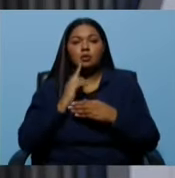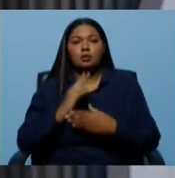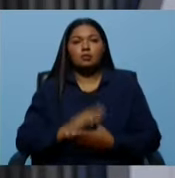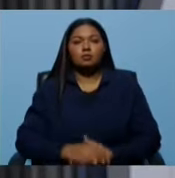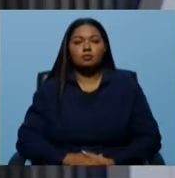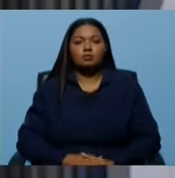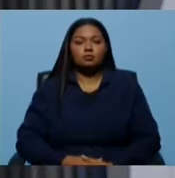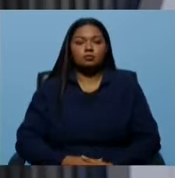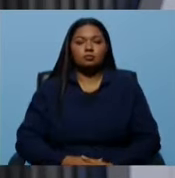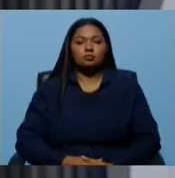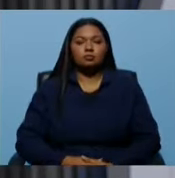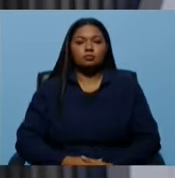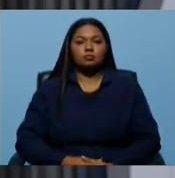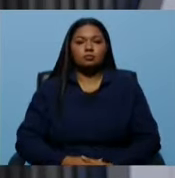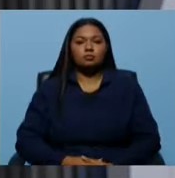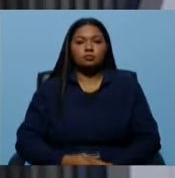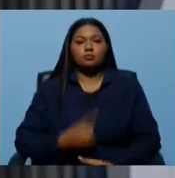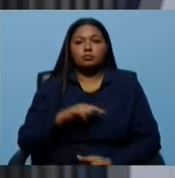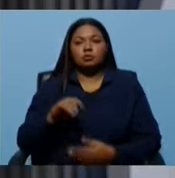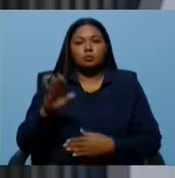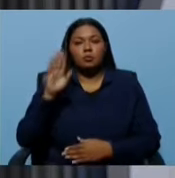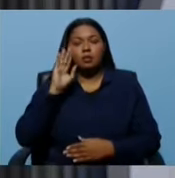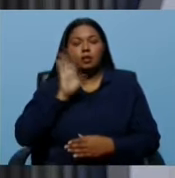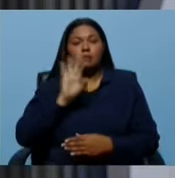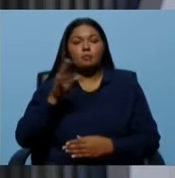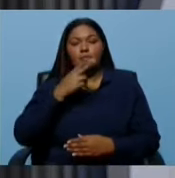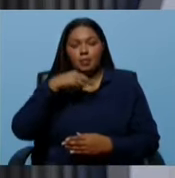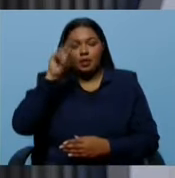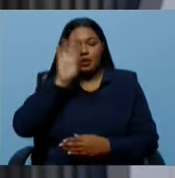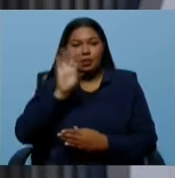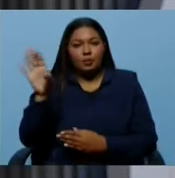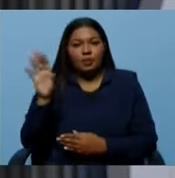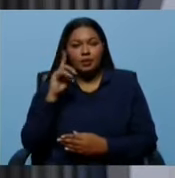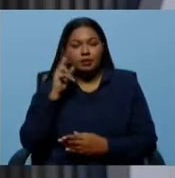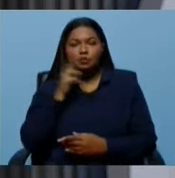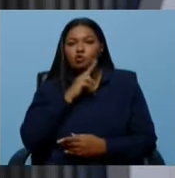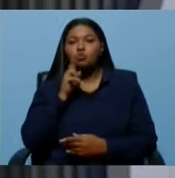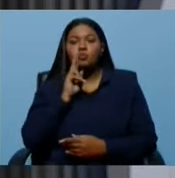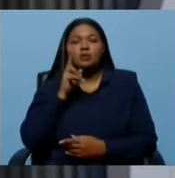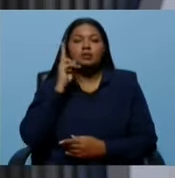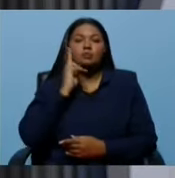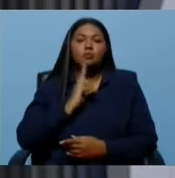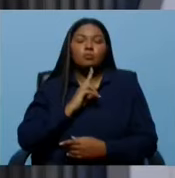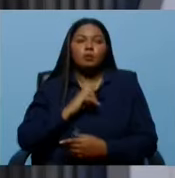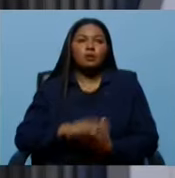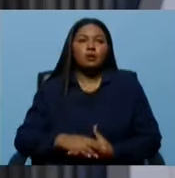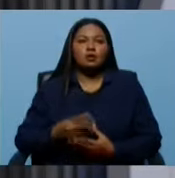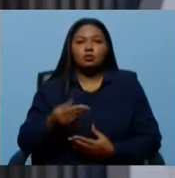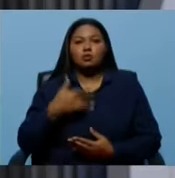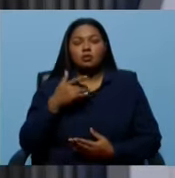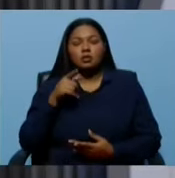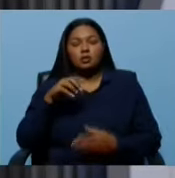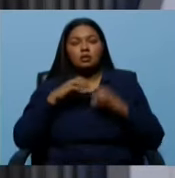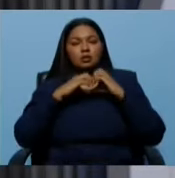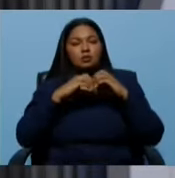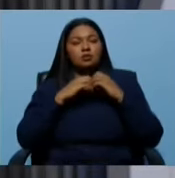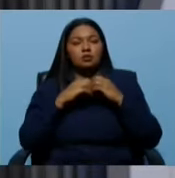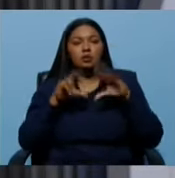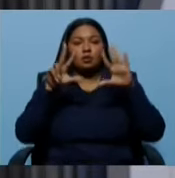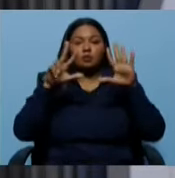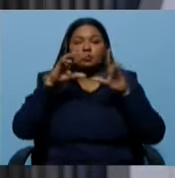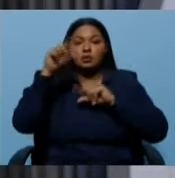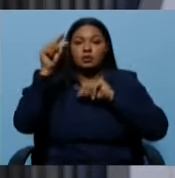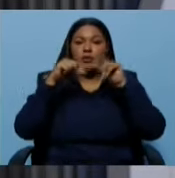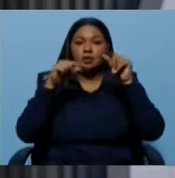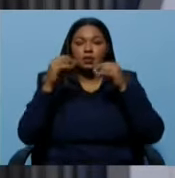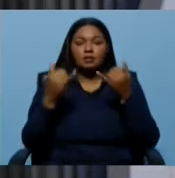estamos comprometidos con que el padre de la patria se llama Simón Bolívar. O sea, el que no siente eso en el corazón, el que no siente las ocho estrellas, el que no